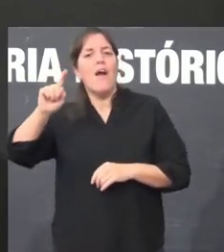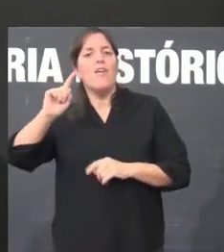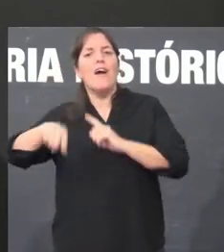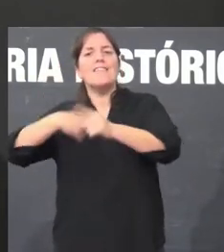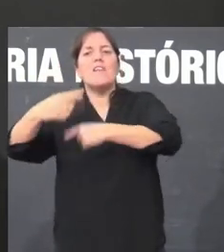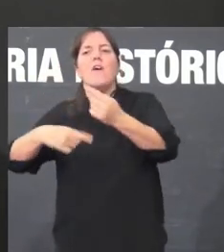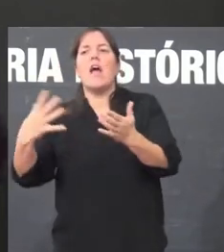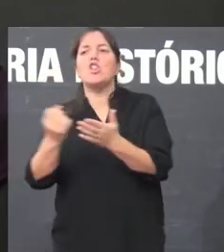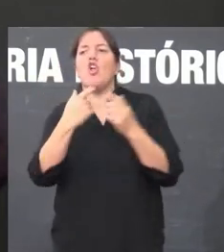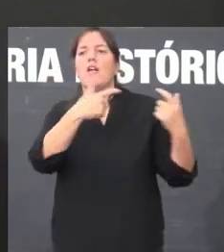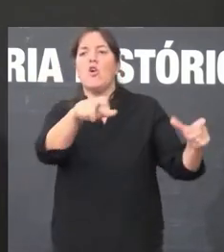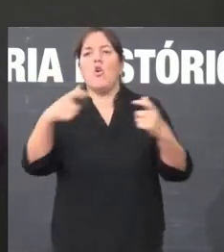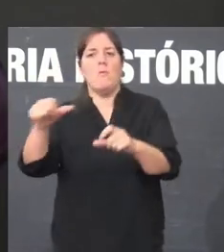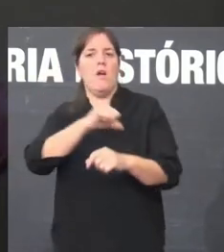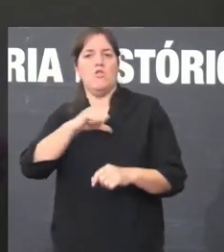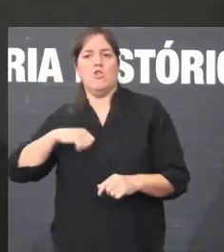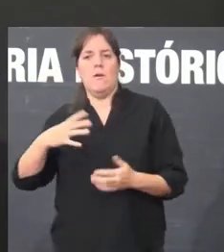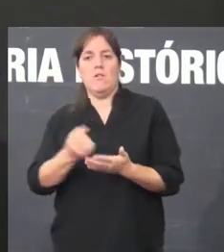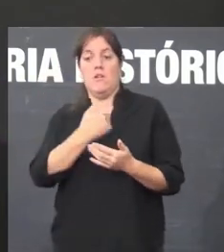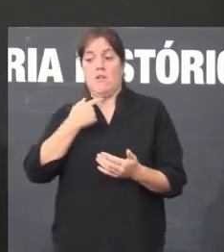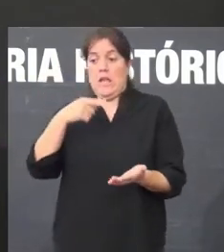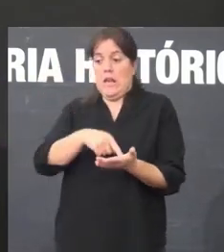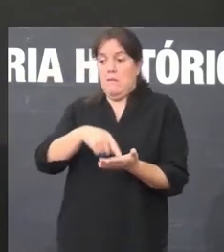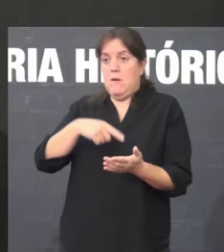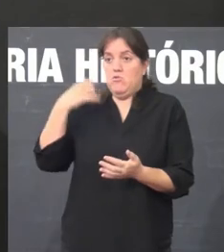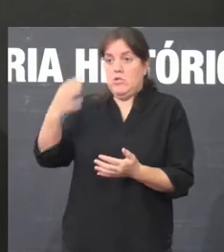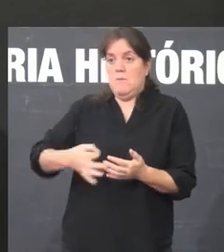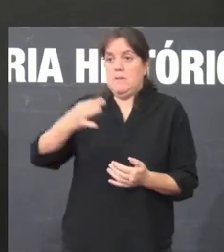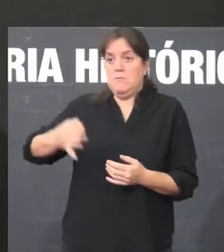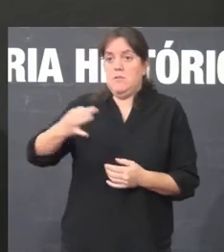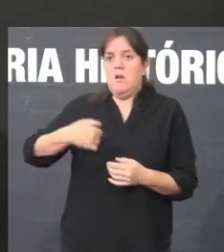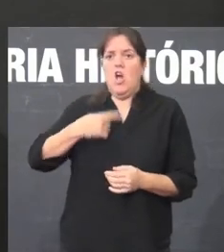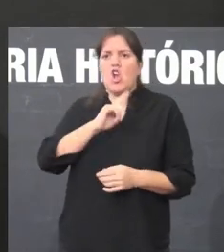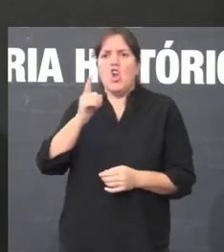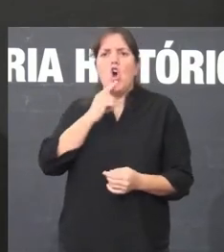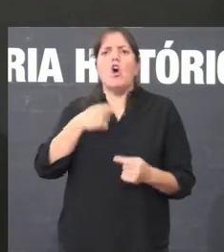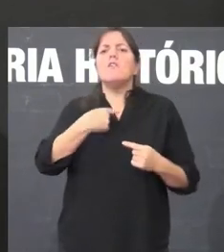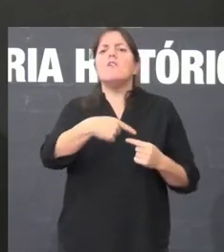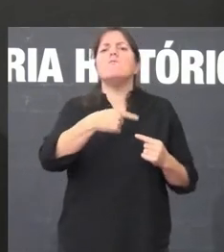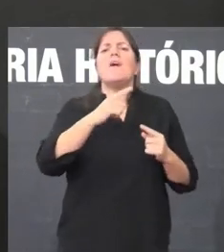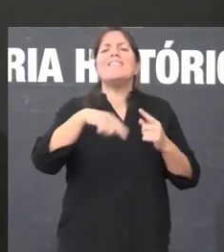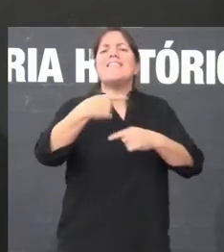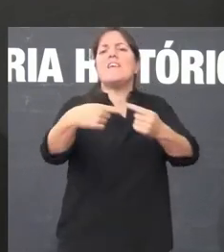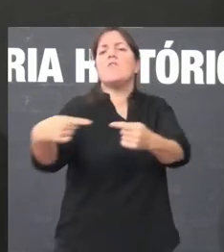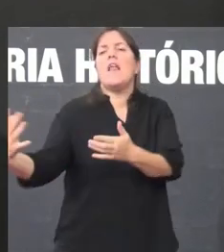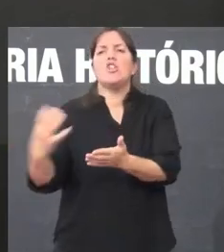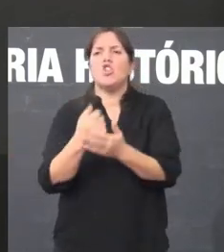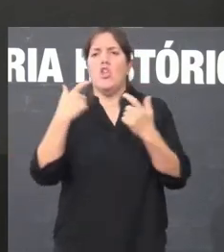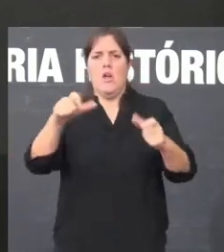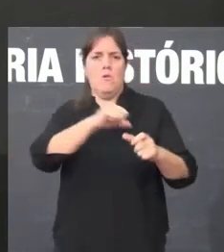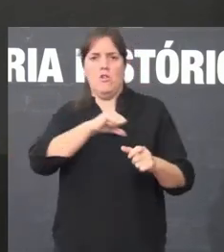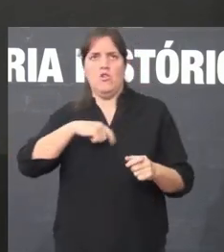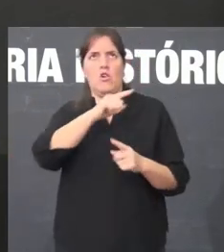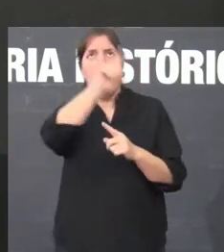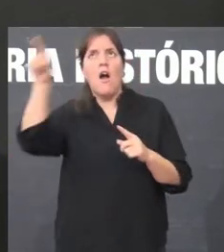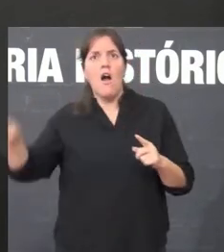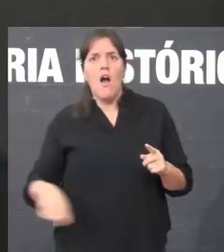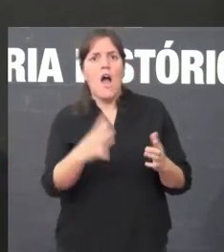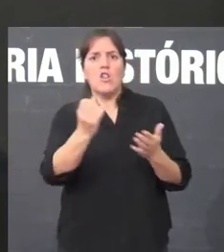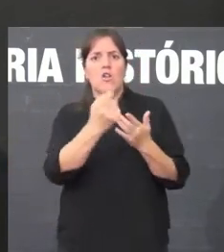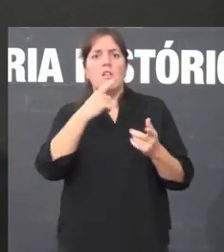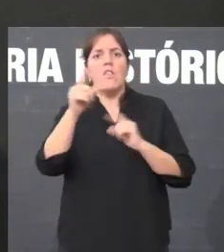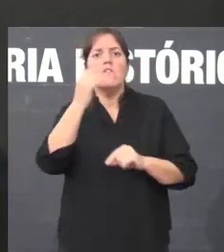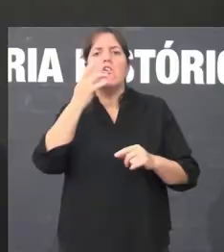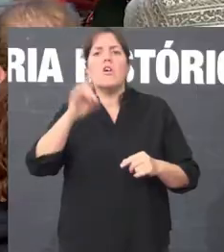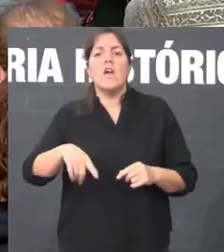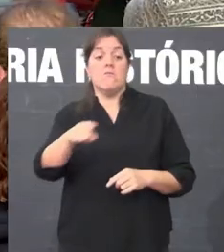comunidades autónomas. No a las que las habíamos reclamado siempre, etcétera, y porque teníamos el estatuto. No, a todas las comunidades autónomas. Lo deciden ellos. Claro, ahora se